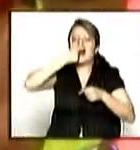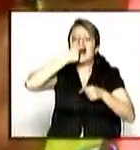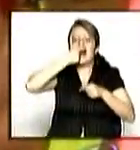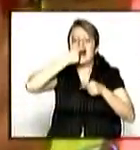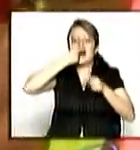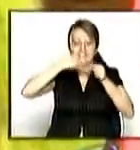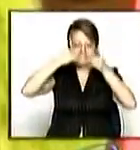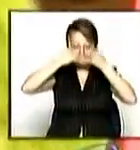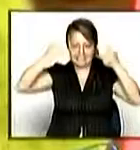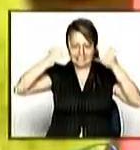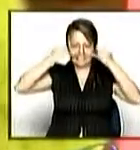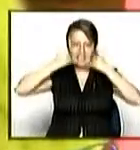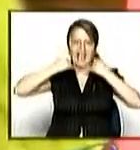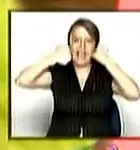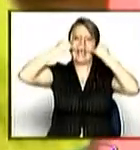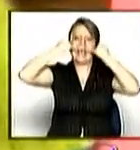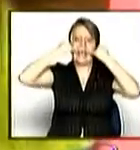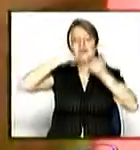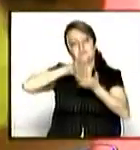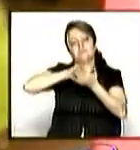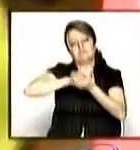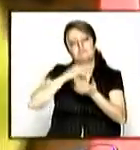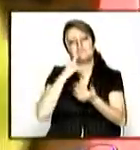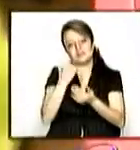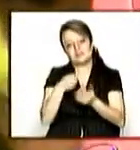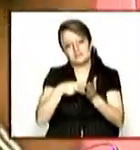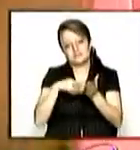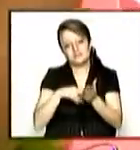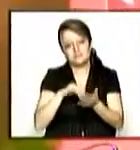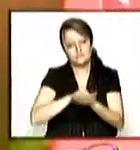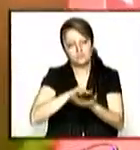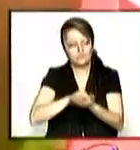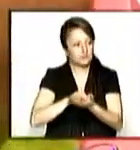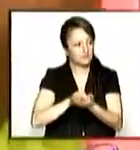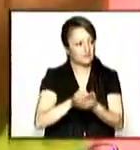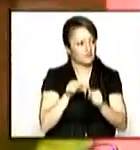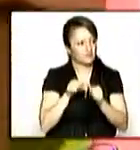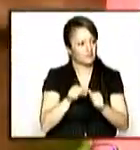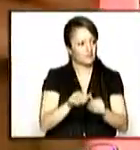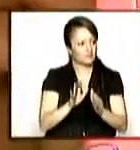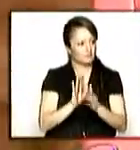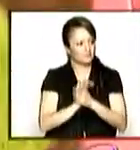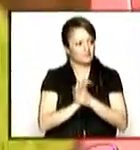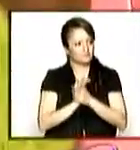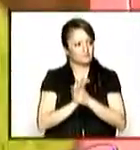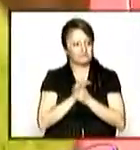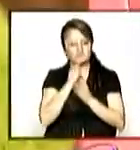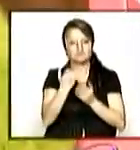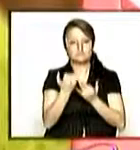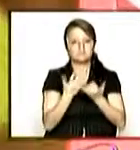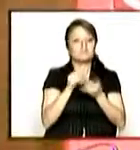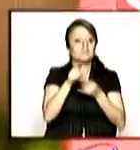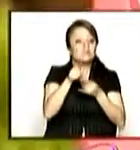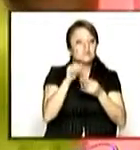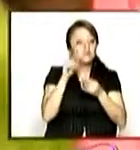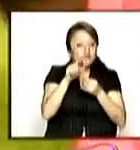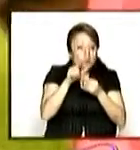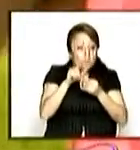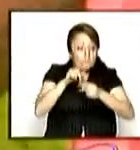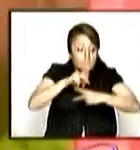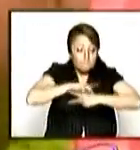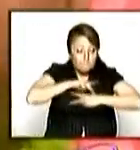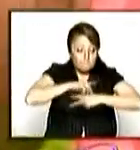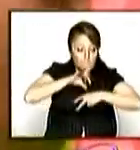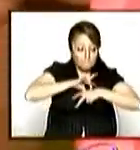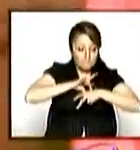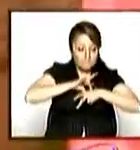esos dientes faltantes en esa zona. Esto sería un puentecito fijo. Desde el punto de vista neurofocal, nosotros tenemos un